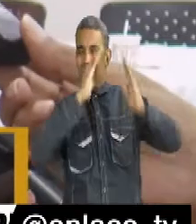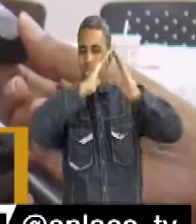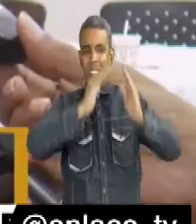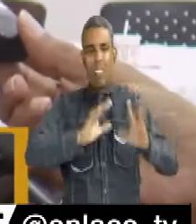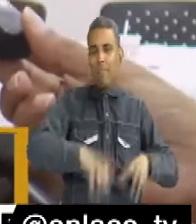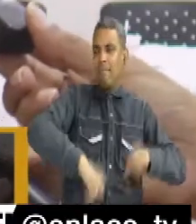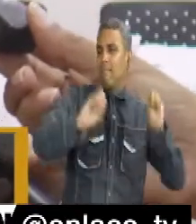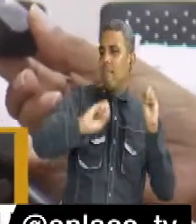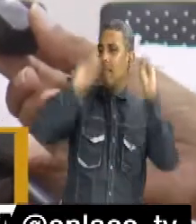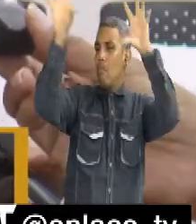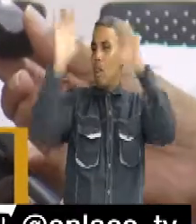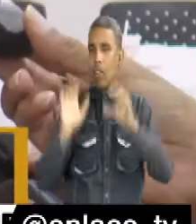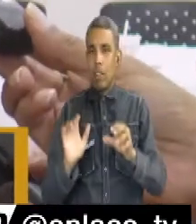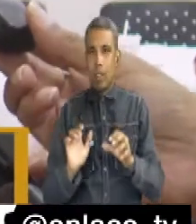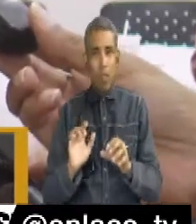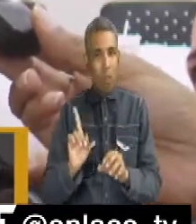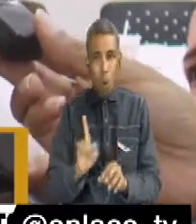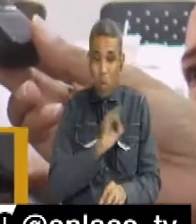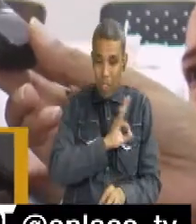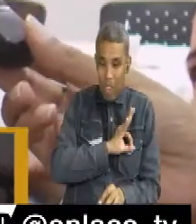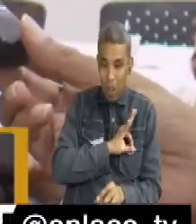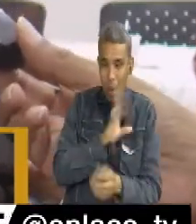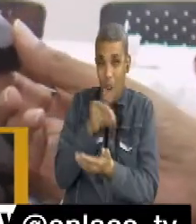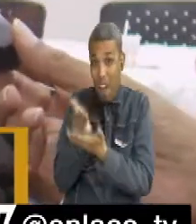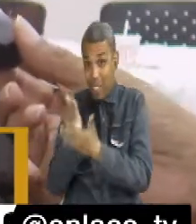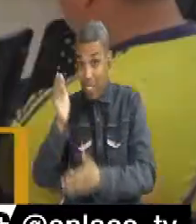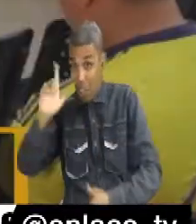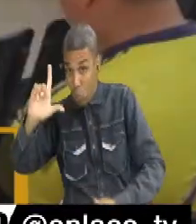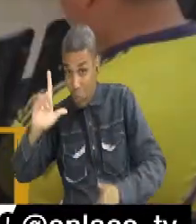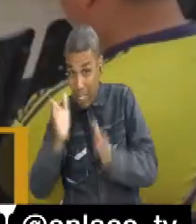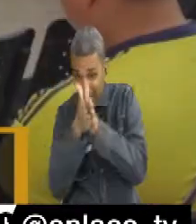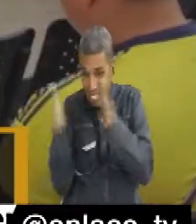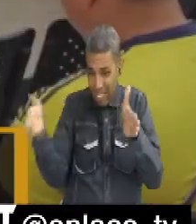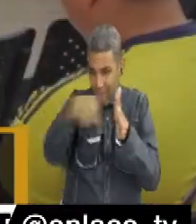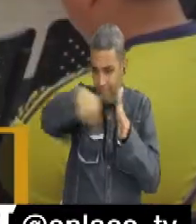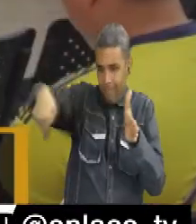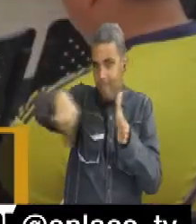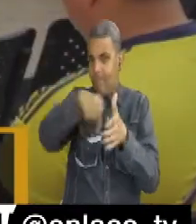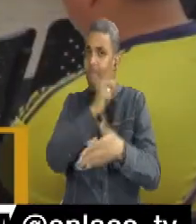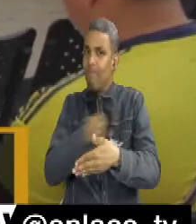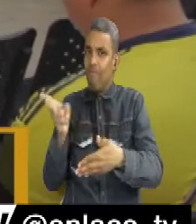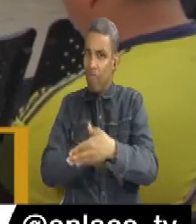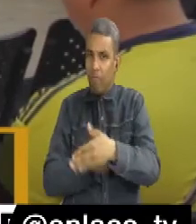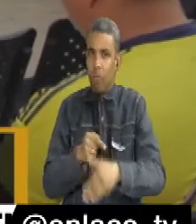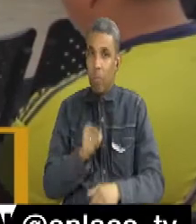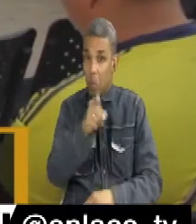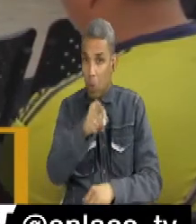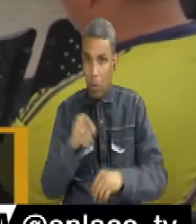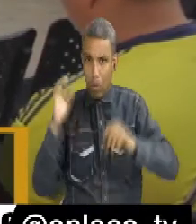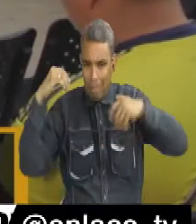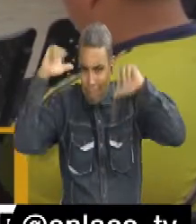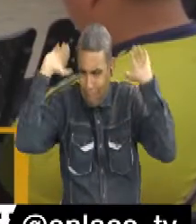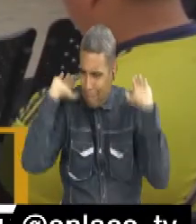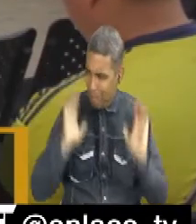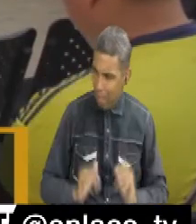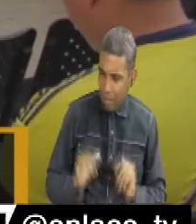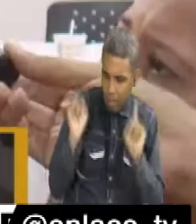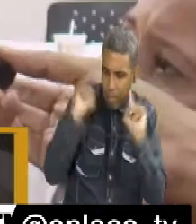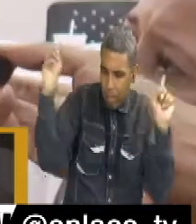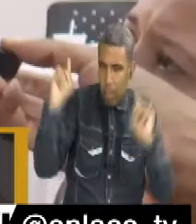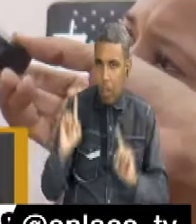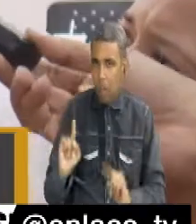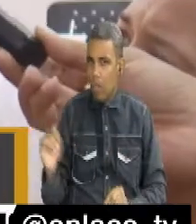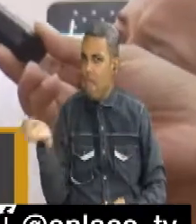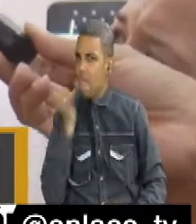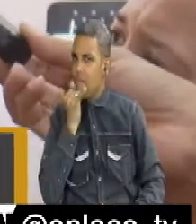julio hasta el lunes a las 6 de la mañana del 3 de julio. Si usted no cumple con estas normas, correrá el siguiente riesgo. En esos